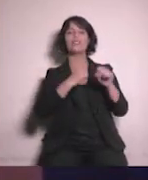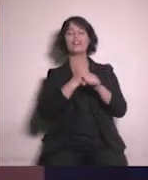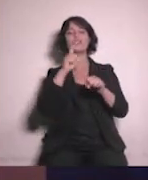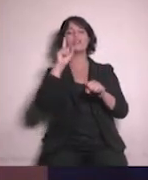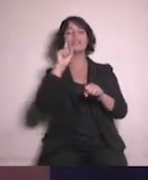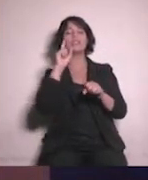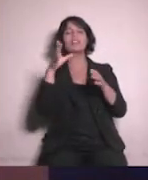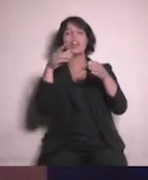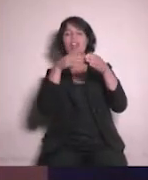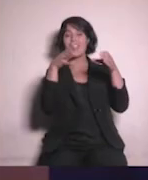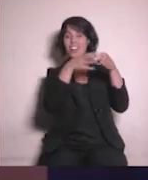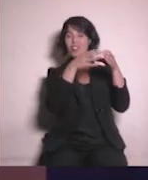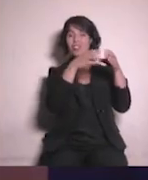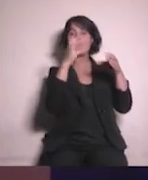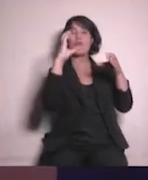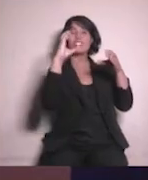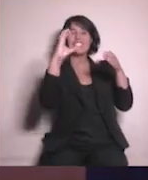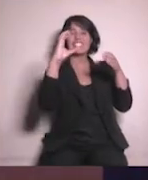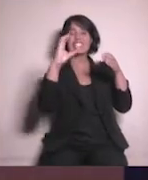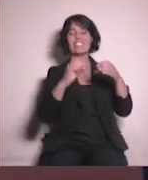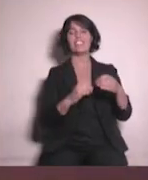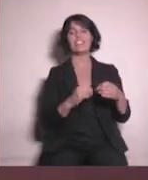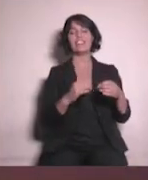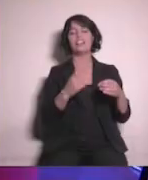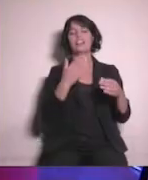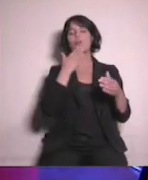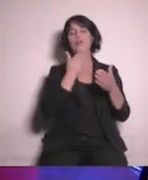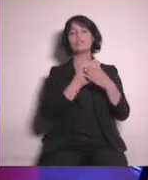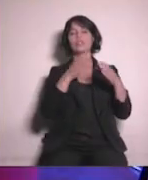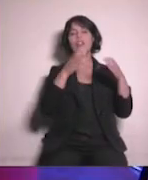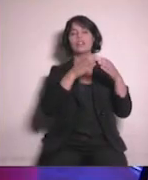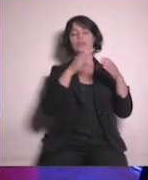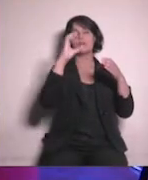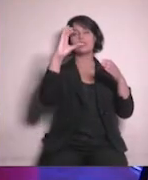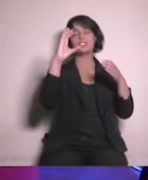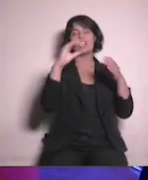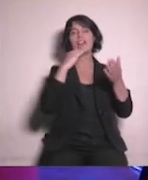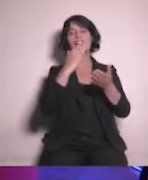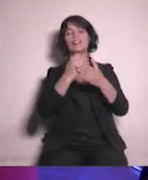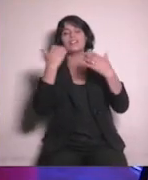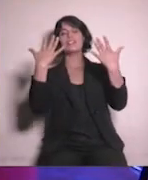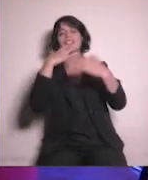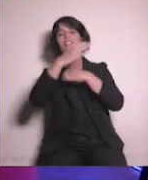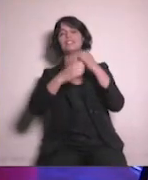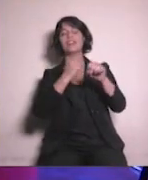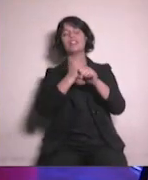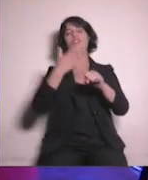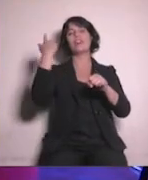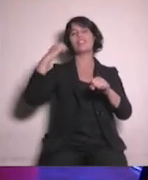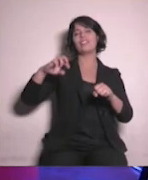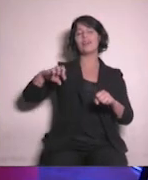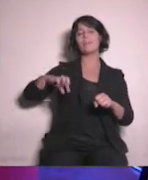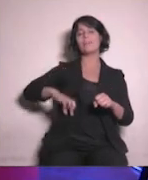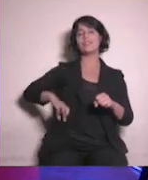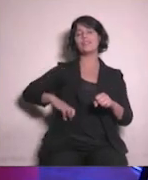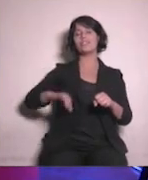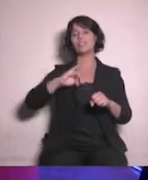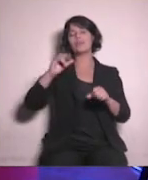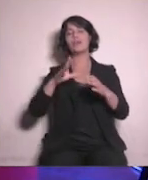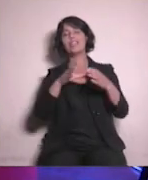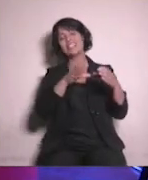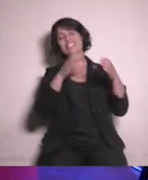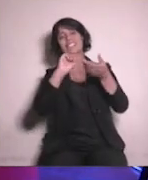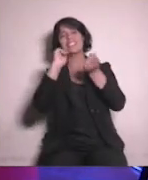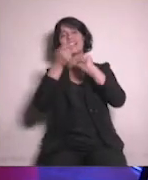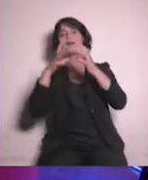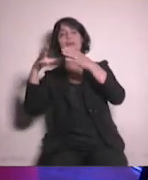C. Y estén en el fondo C hasta 10 años antes de pensionarse y a partir de ese momento pasen al fondo D.